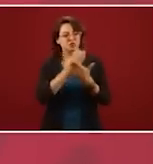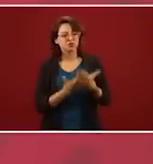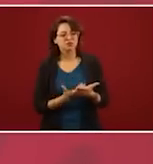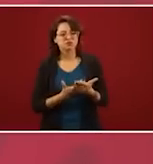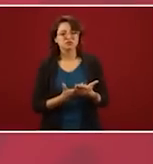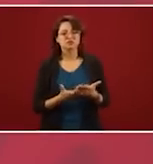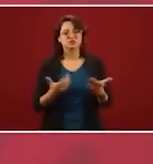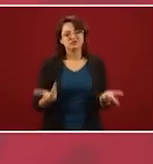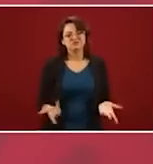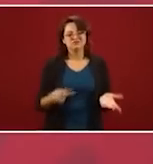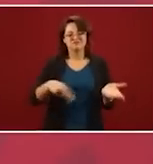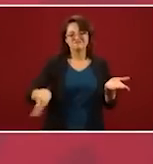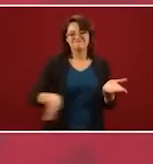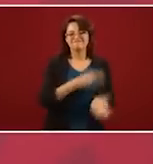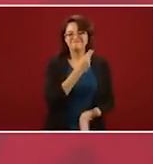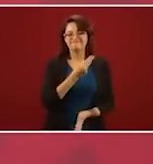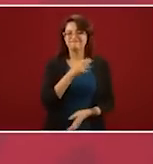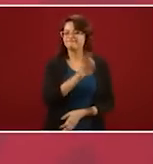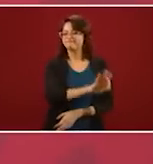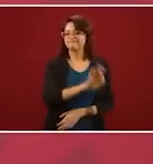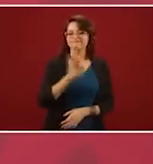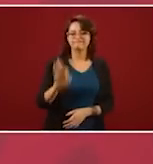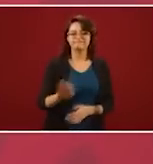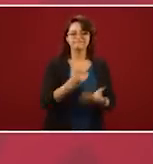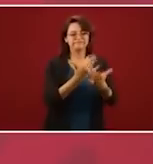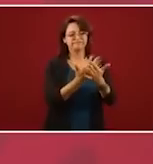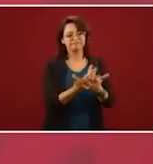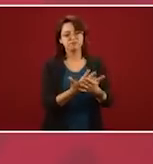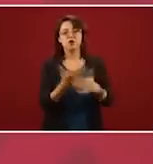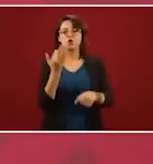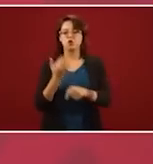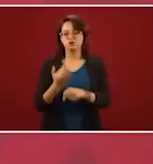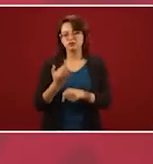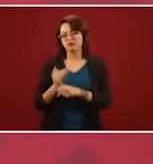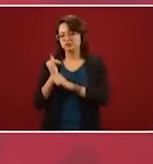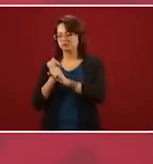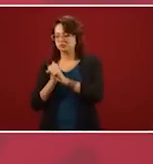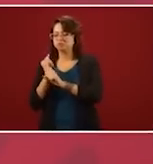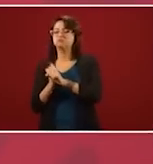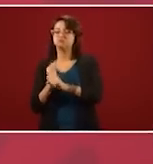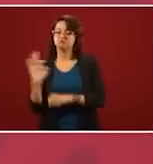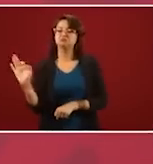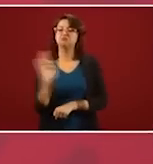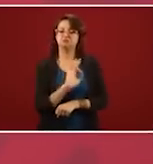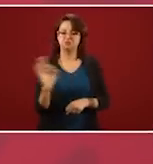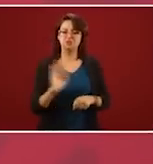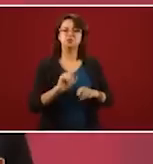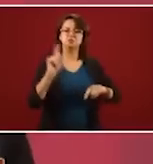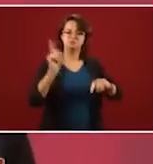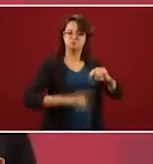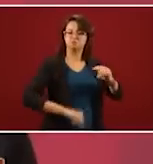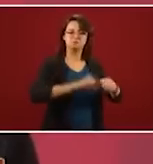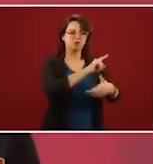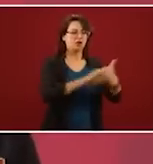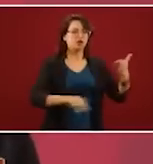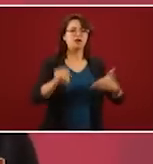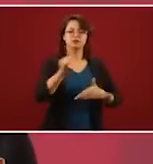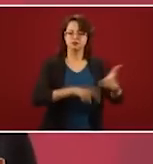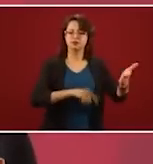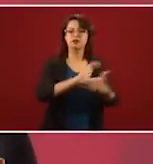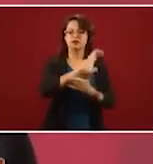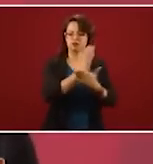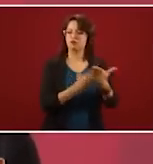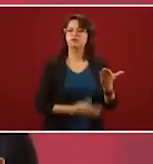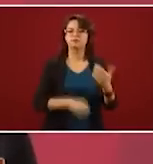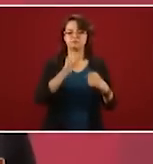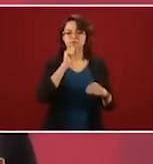término y también, evidentemente, debido a la investigación que estamos realizando, puede haber una rescisión de esta misma asignación